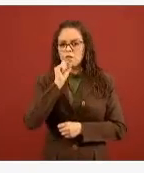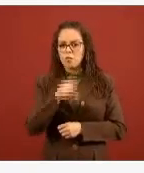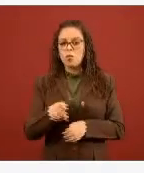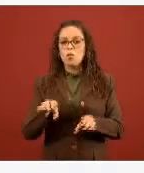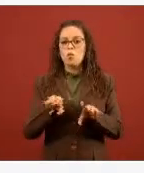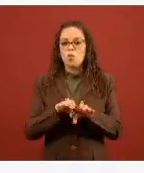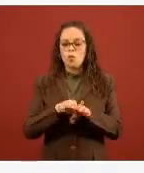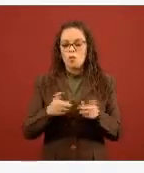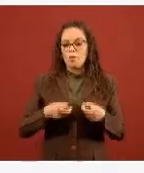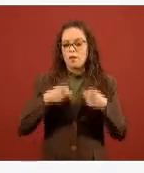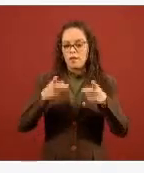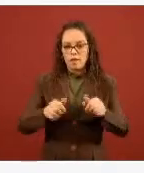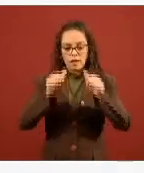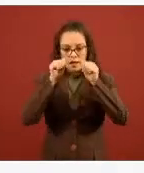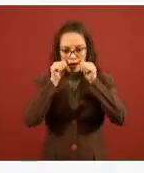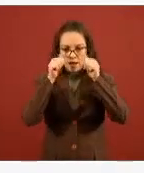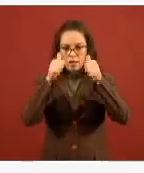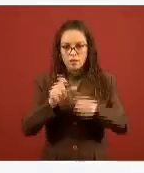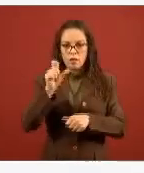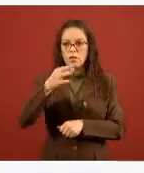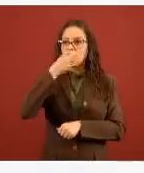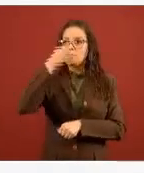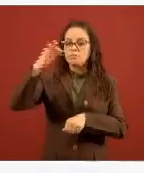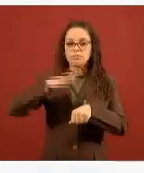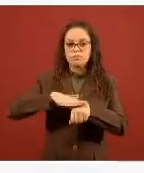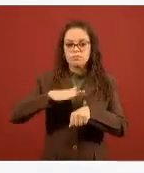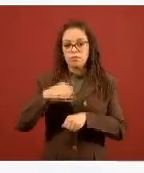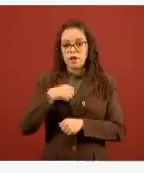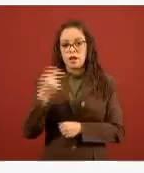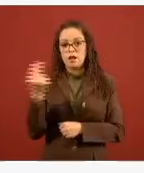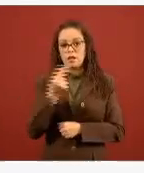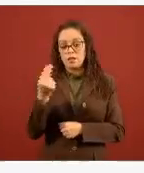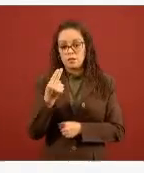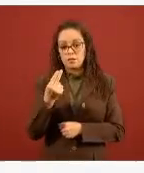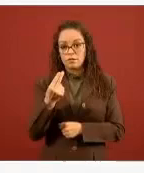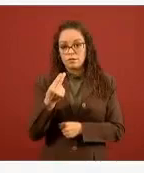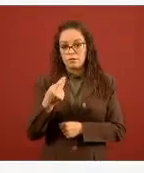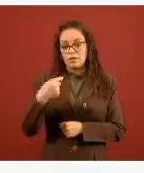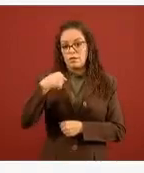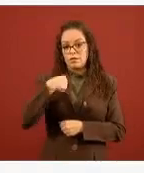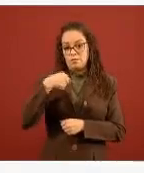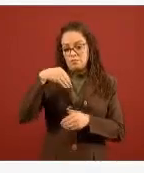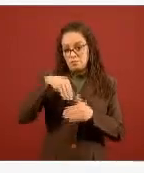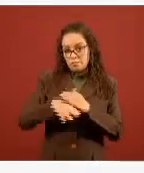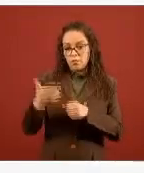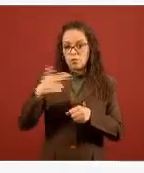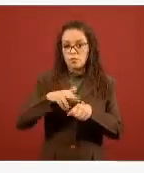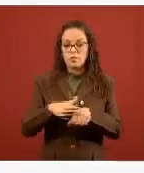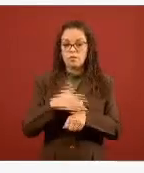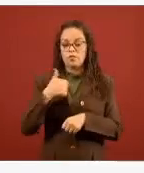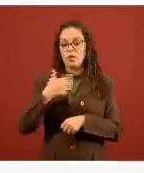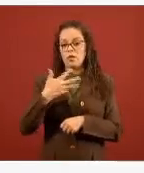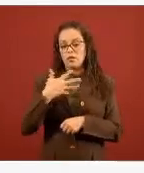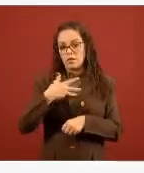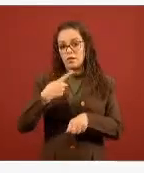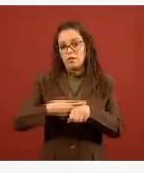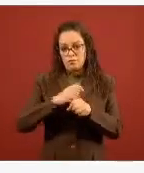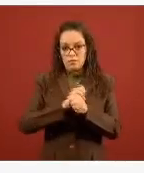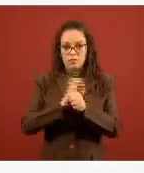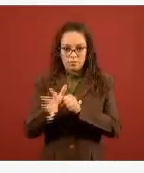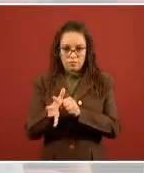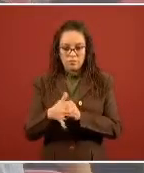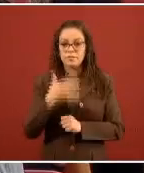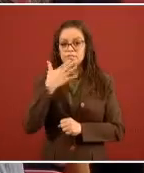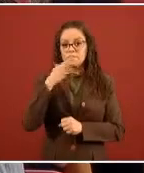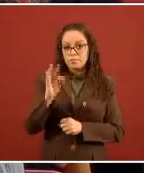cómo fueron atendidos en el momento en que demandaron atención médica, es decir, el estado de la enfermedad leve o grave en la que se encontraban